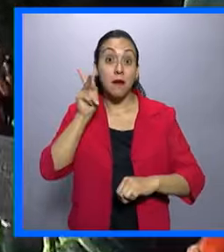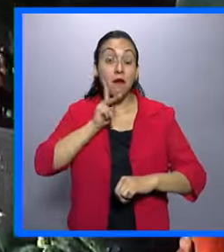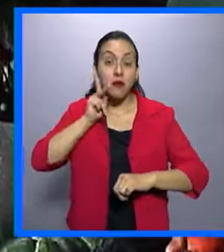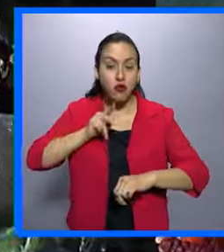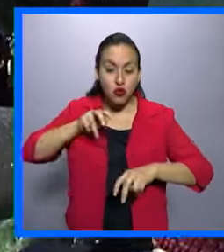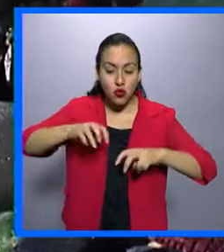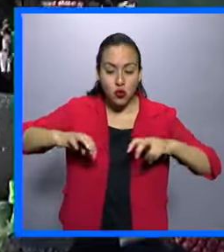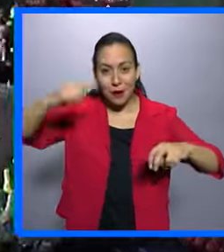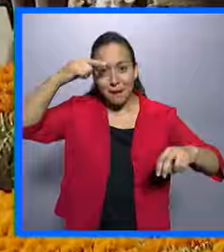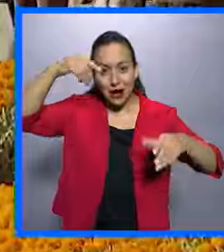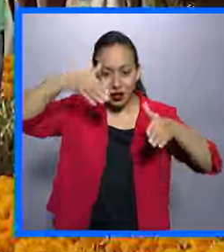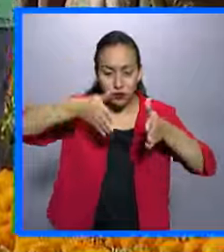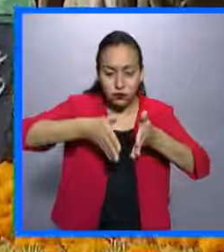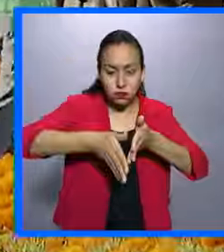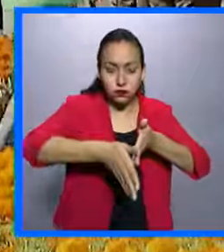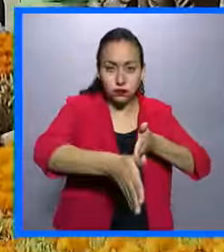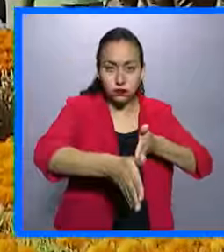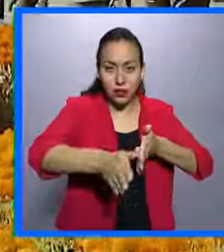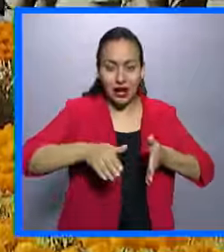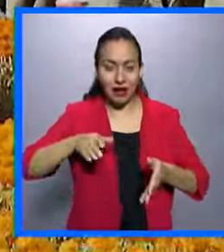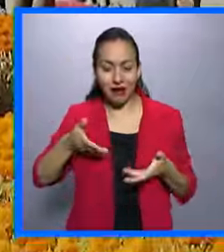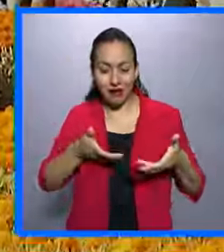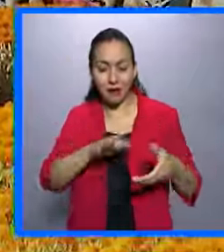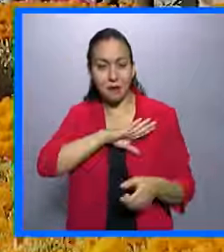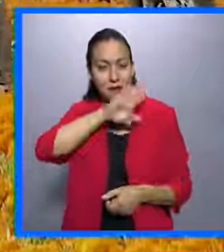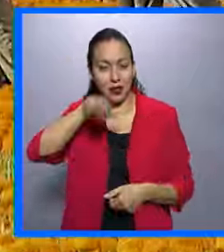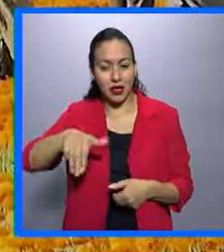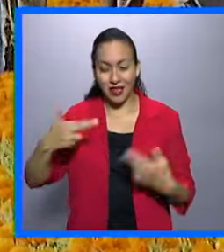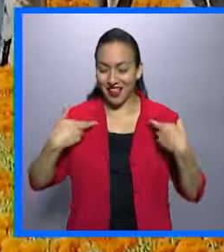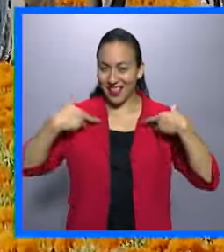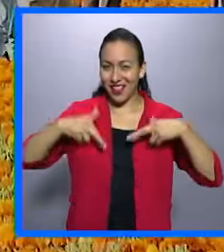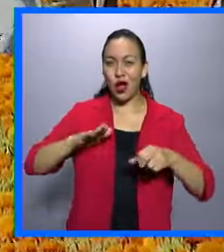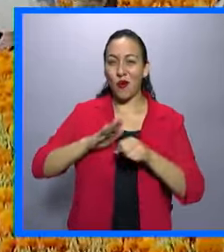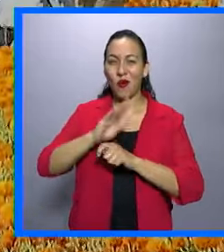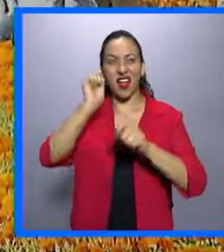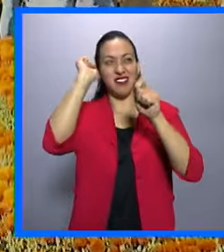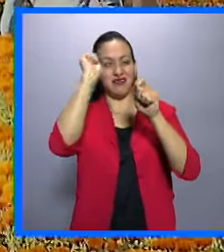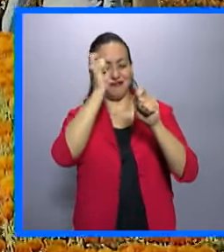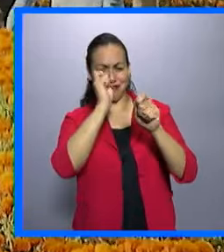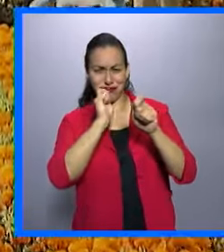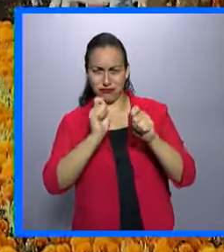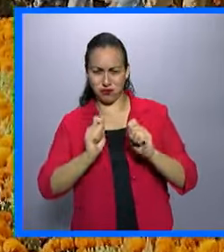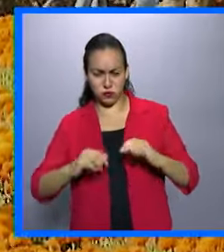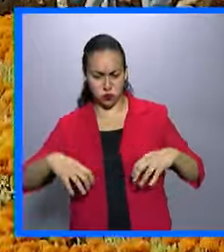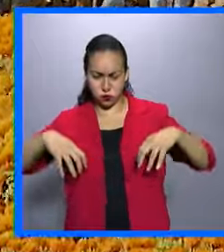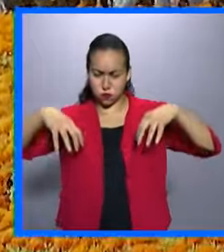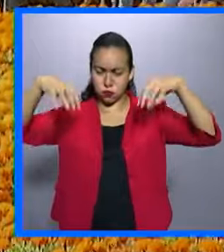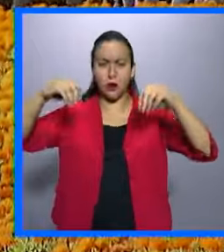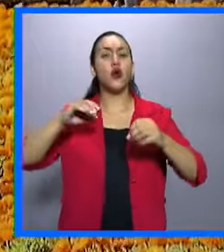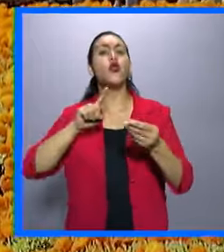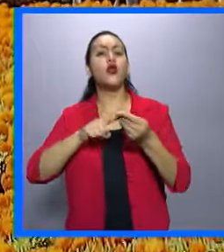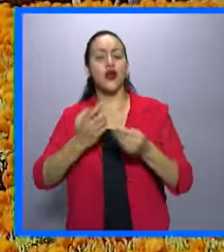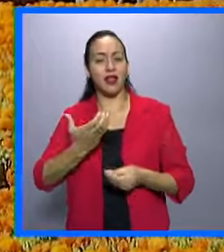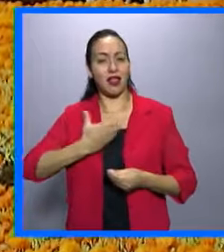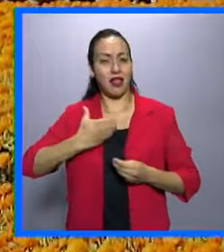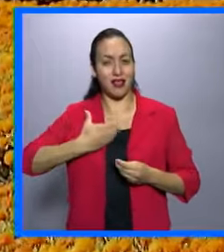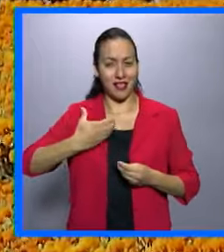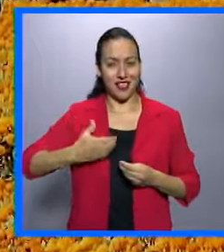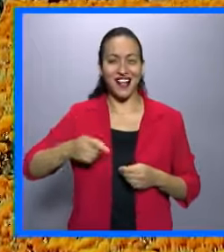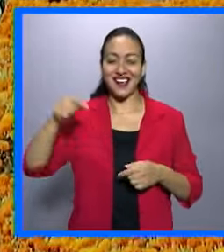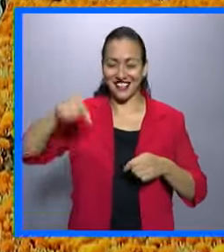al mundo de los muertos. Todo esto representado por esculturas monumentales en la explanada del Zócalo de la Ciudad